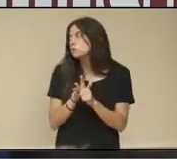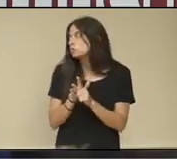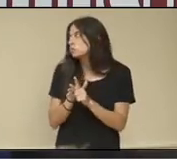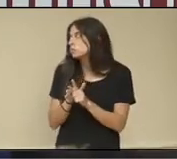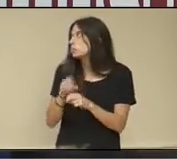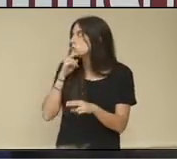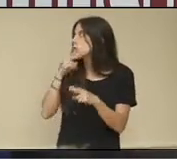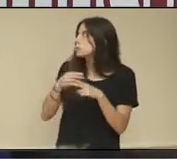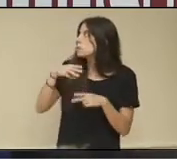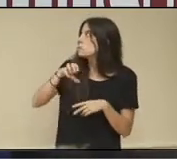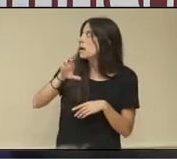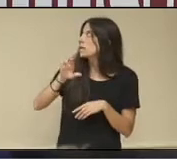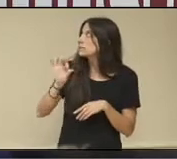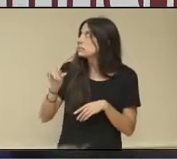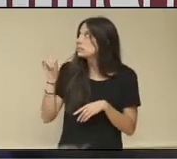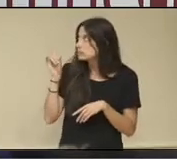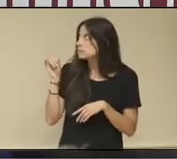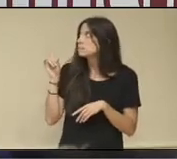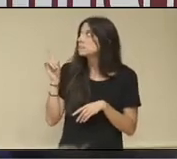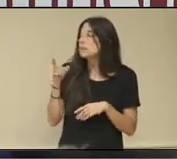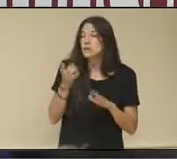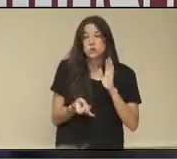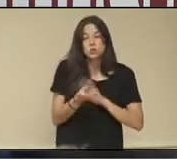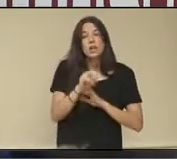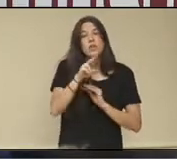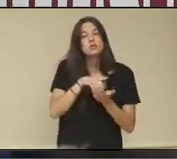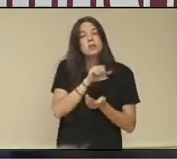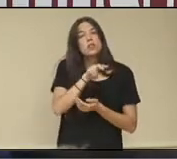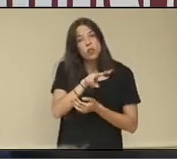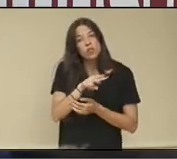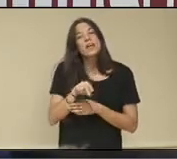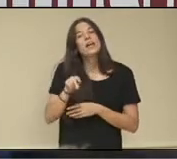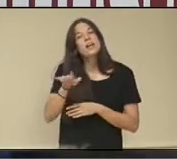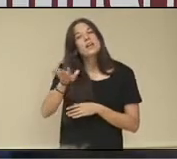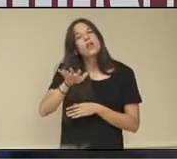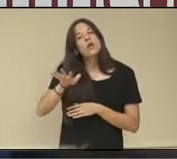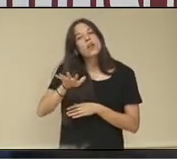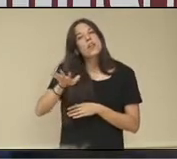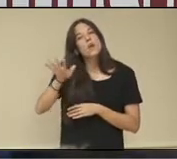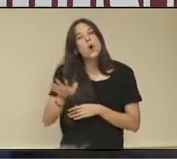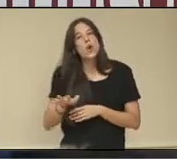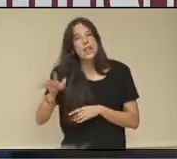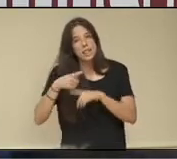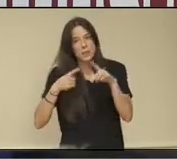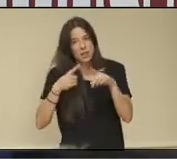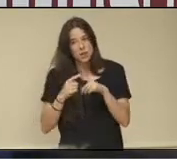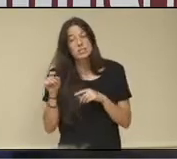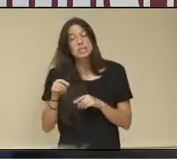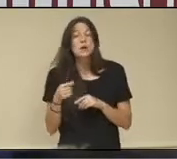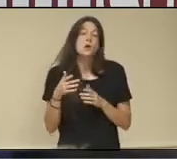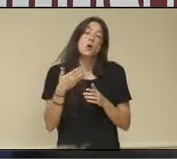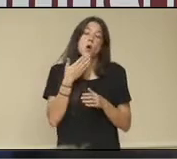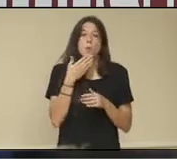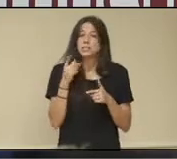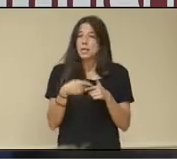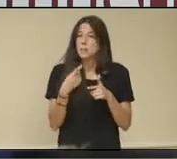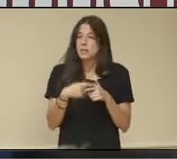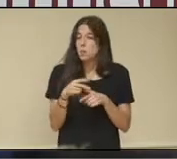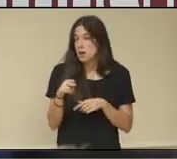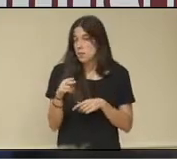MERS, apareció en el 2012 en Oriente Medio y es un primo hermano del actual